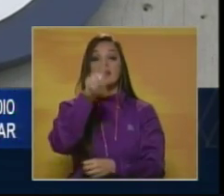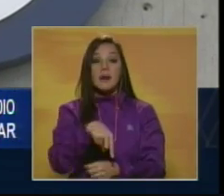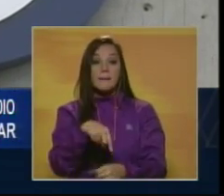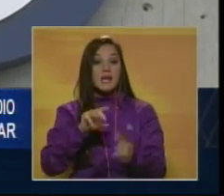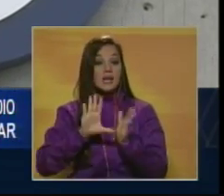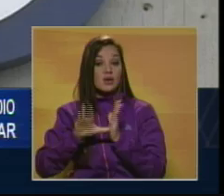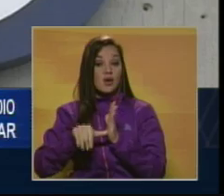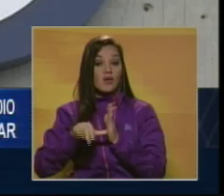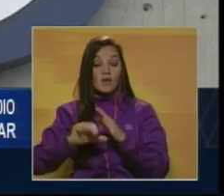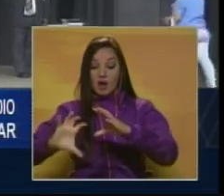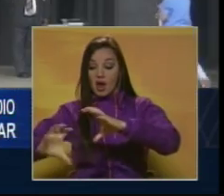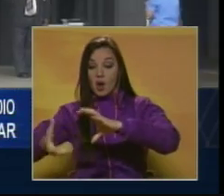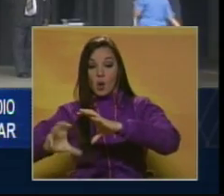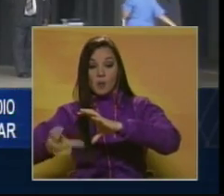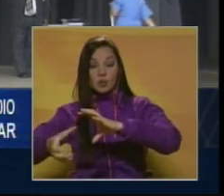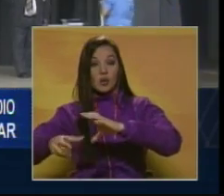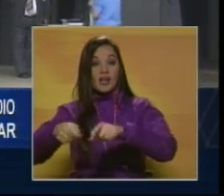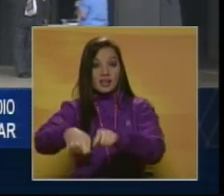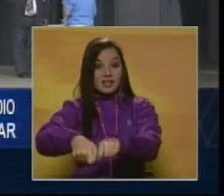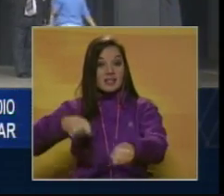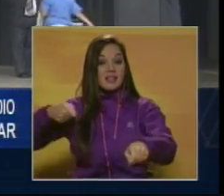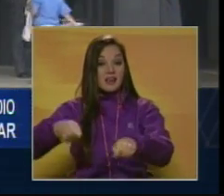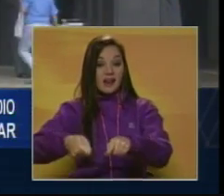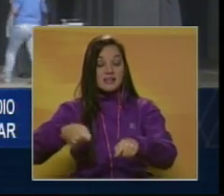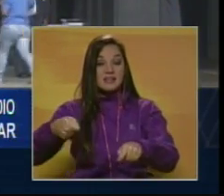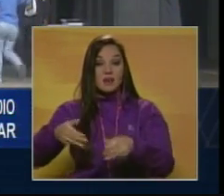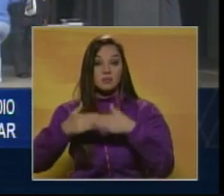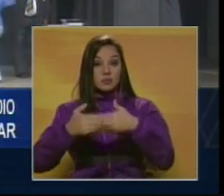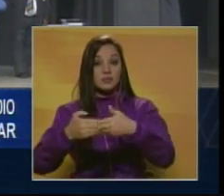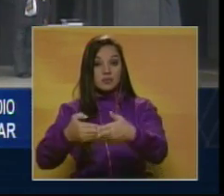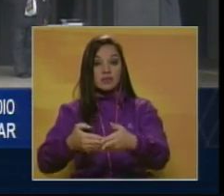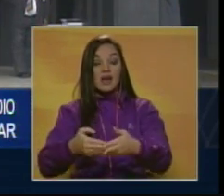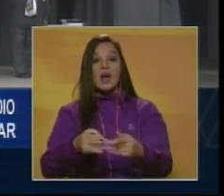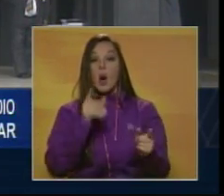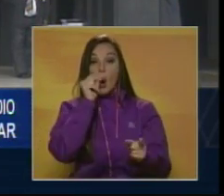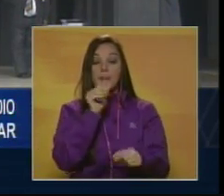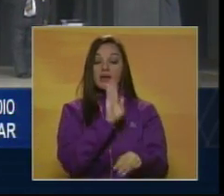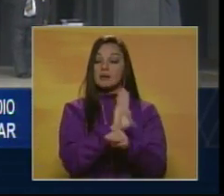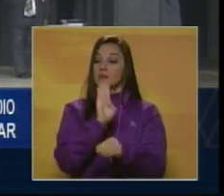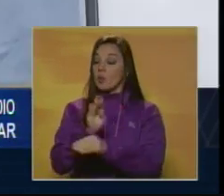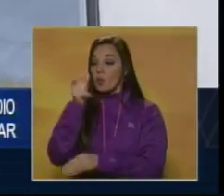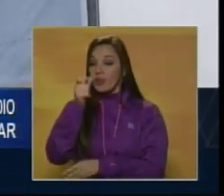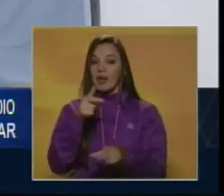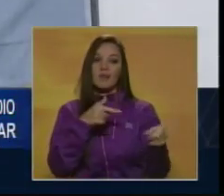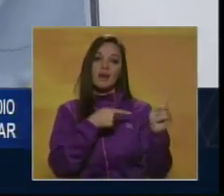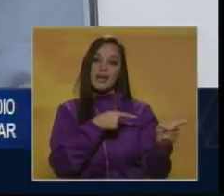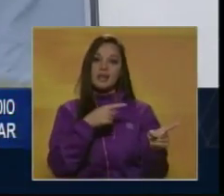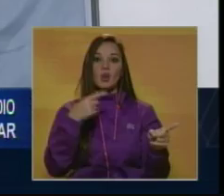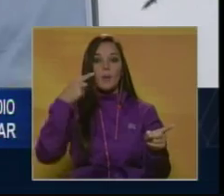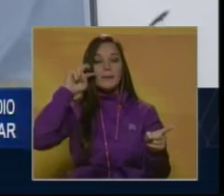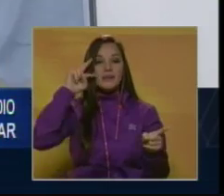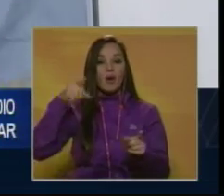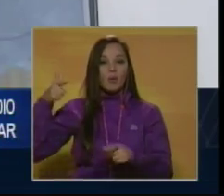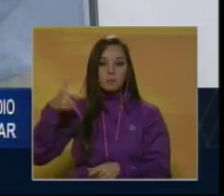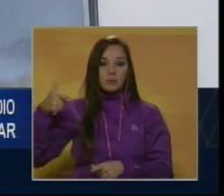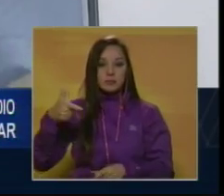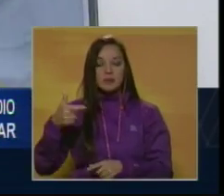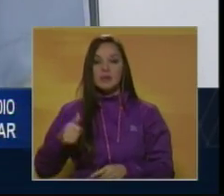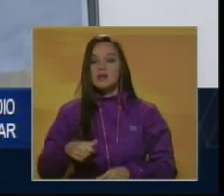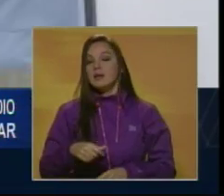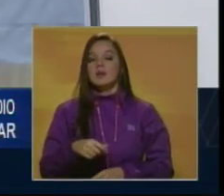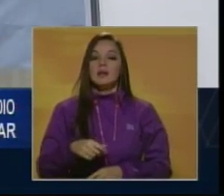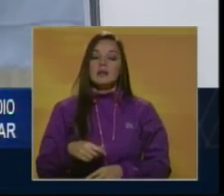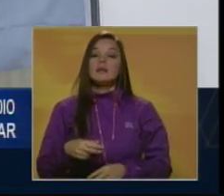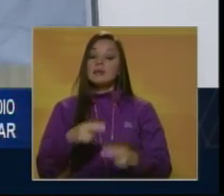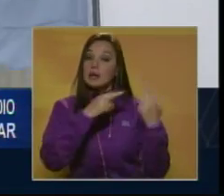robado los motores de unas lanchas que estaban bajo el cuidado del pescador Alex González Hernández, de 61. Las autoridades se